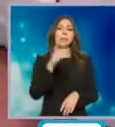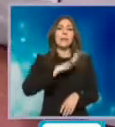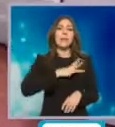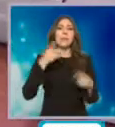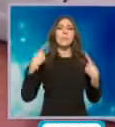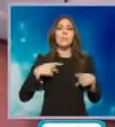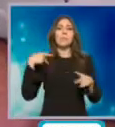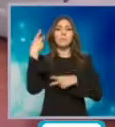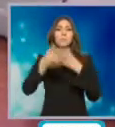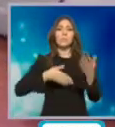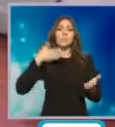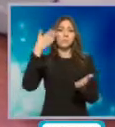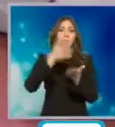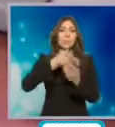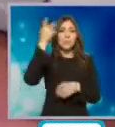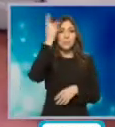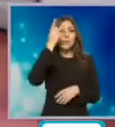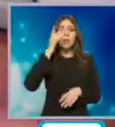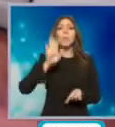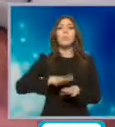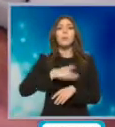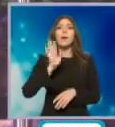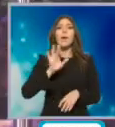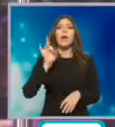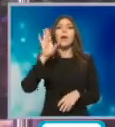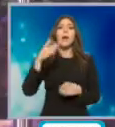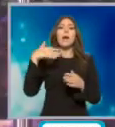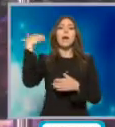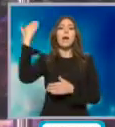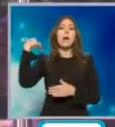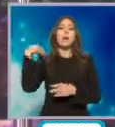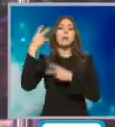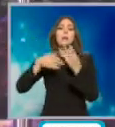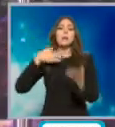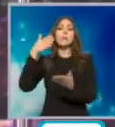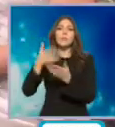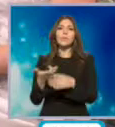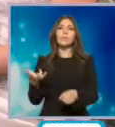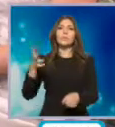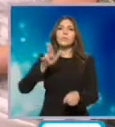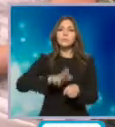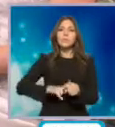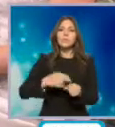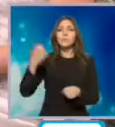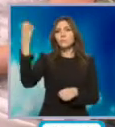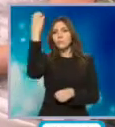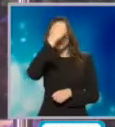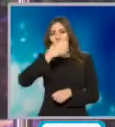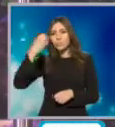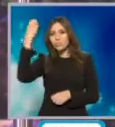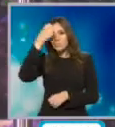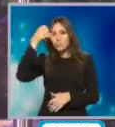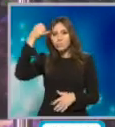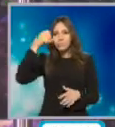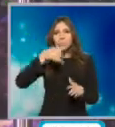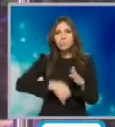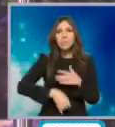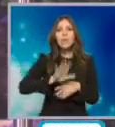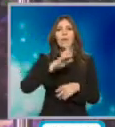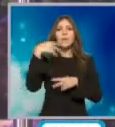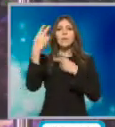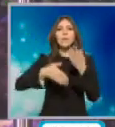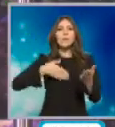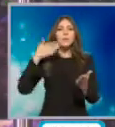ya llegan a consulta, pero cuando ya fueron a hospitales, ya se hicieron estudios, ya visitaron urgencias